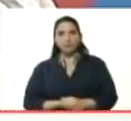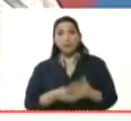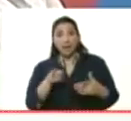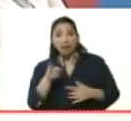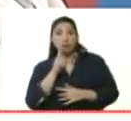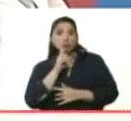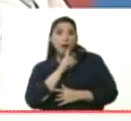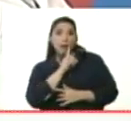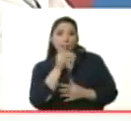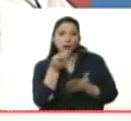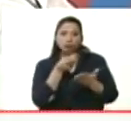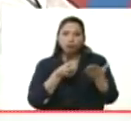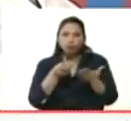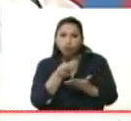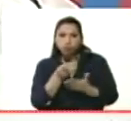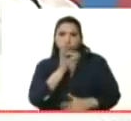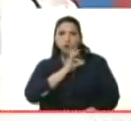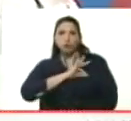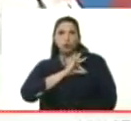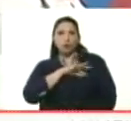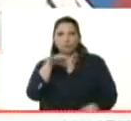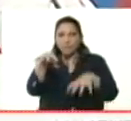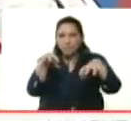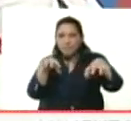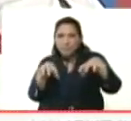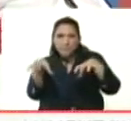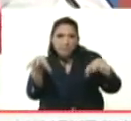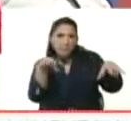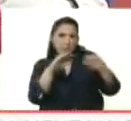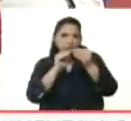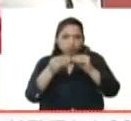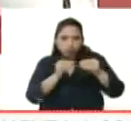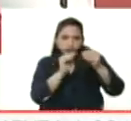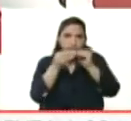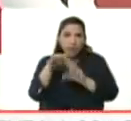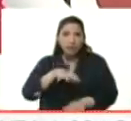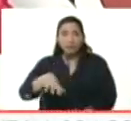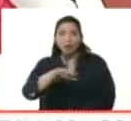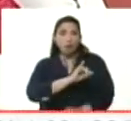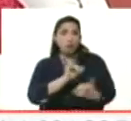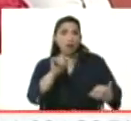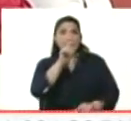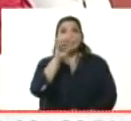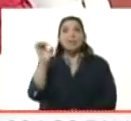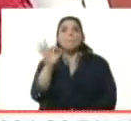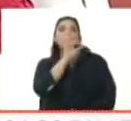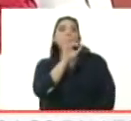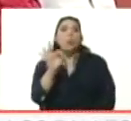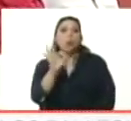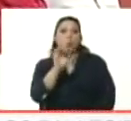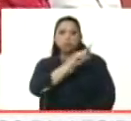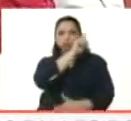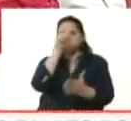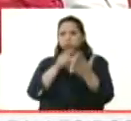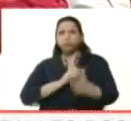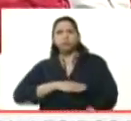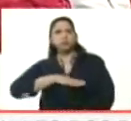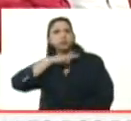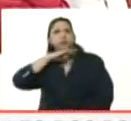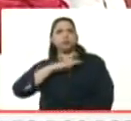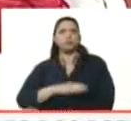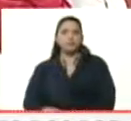cartografía? Social. Hay estados que ya son 100%